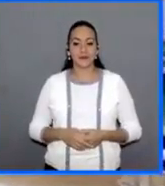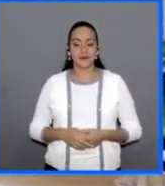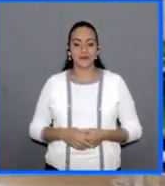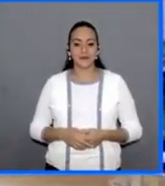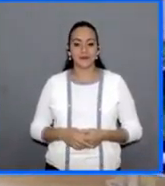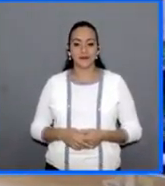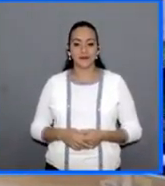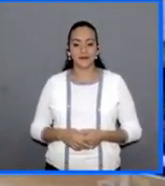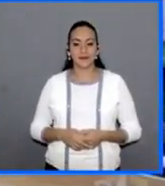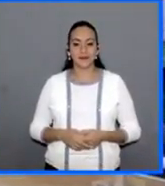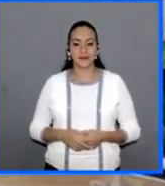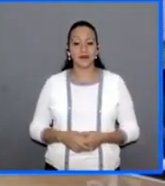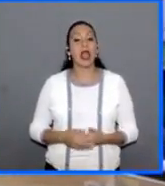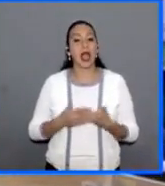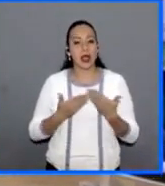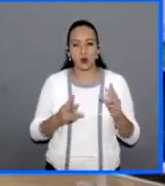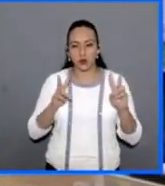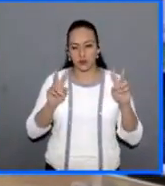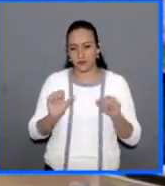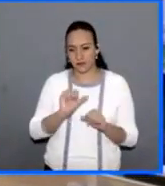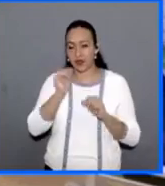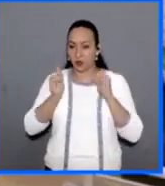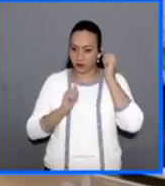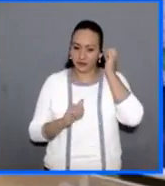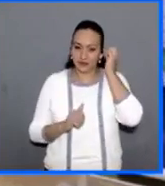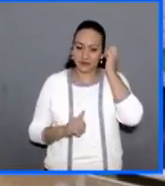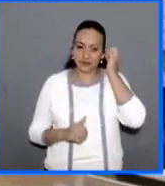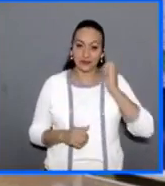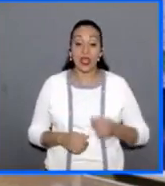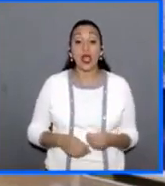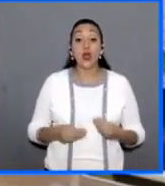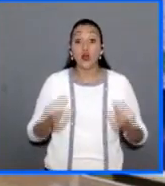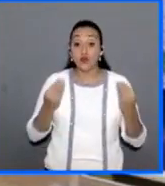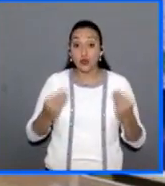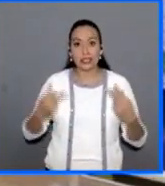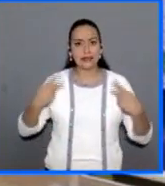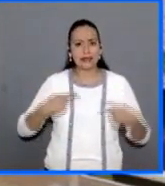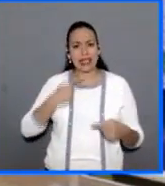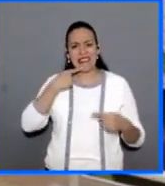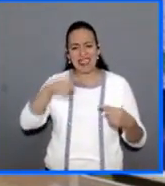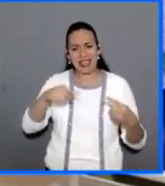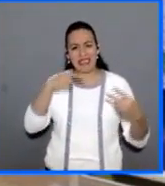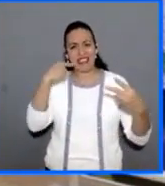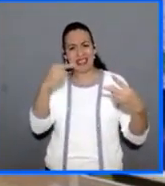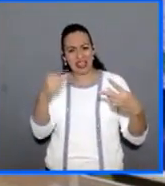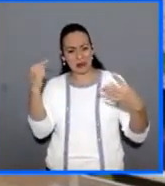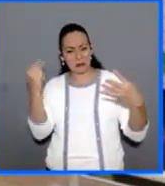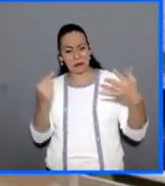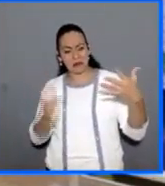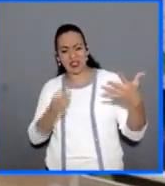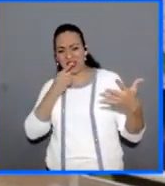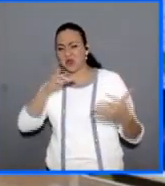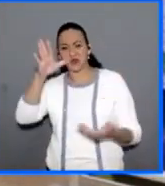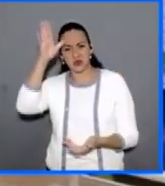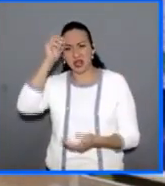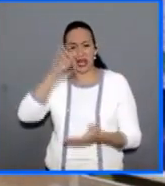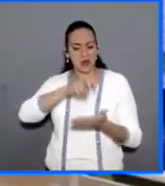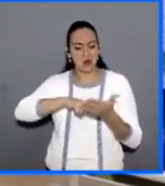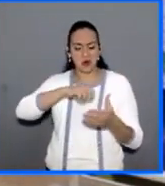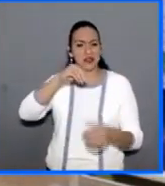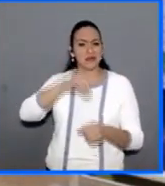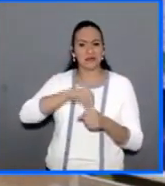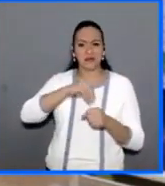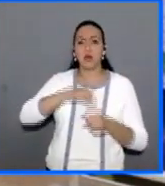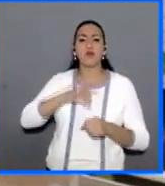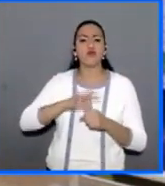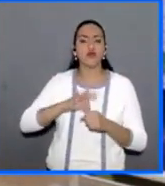Vamos a otros asuntos. Más de la mitad de las quejas presentadas en el contexto de la elección judicial han sido desechadas por la autoridad